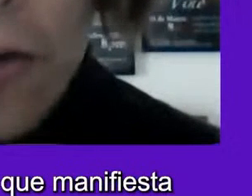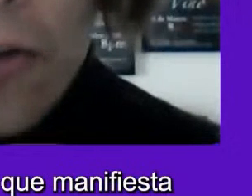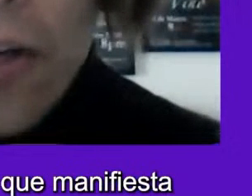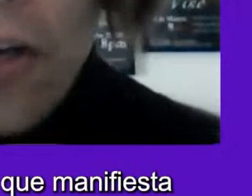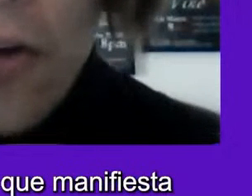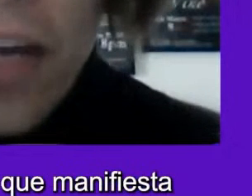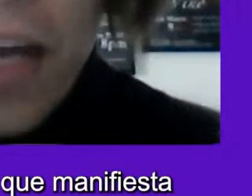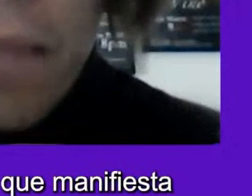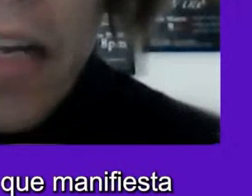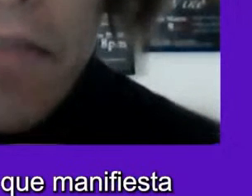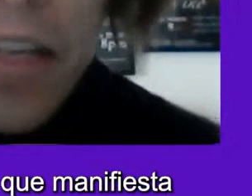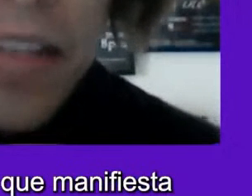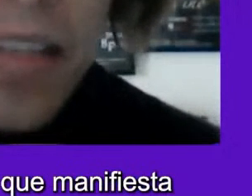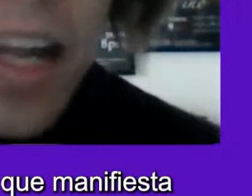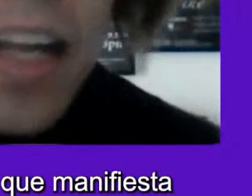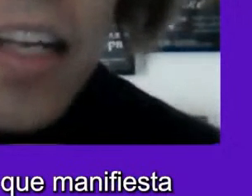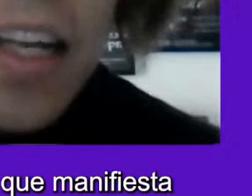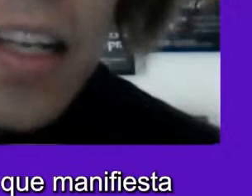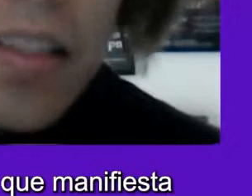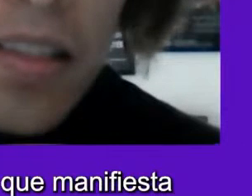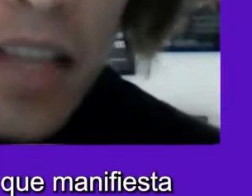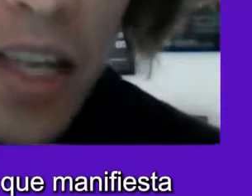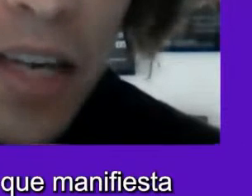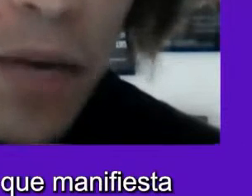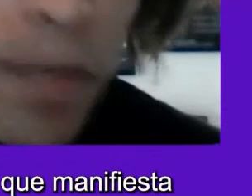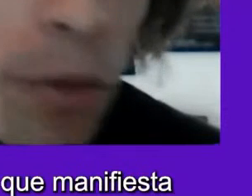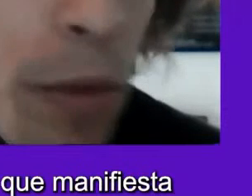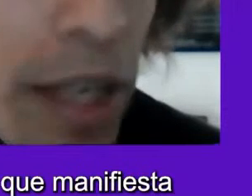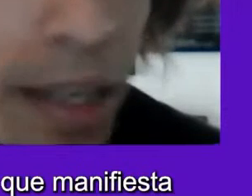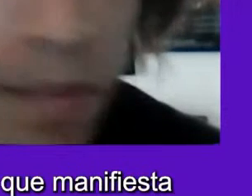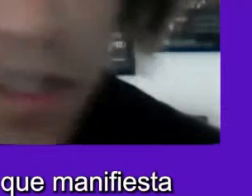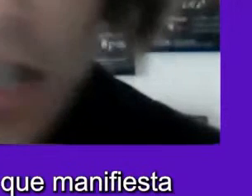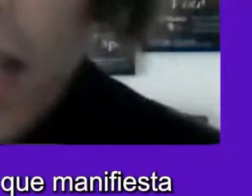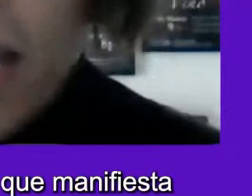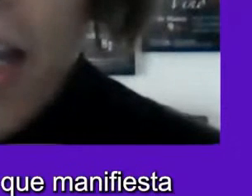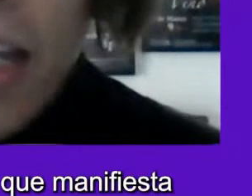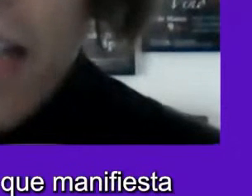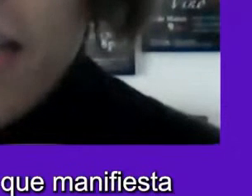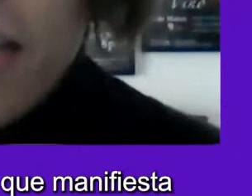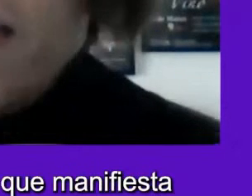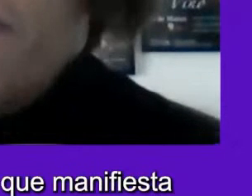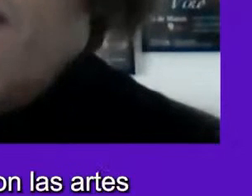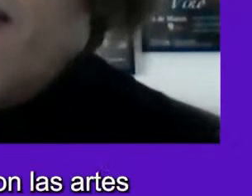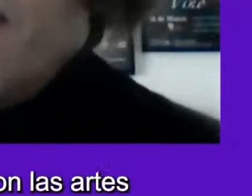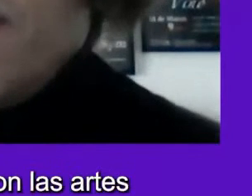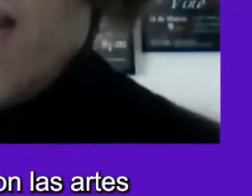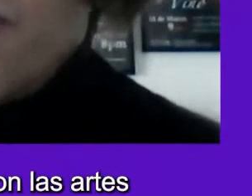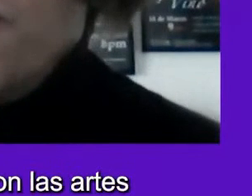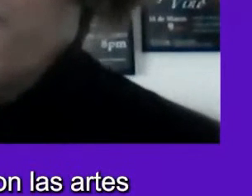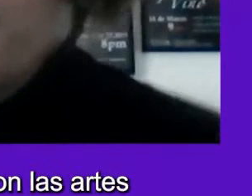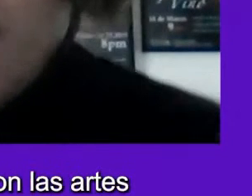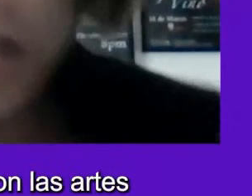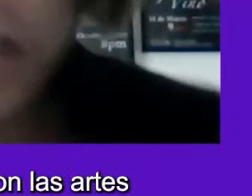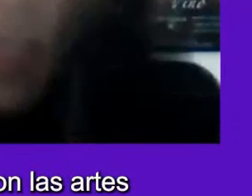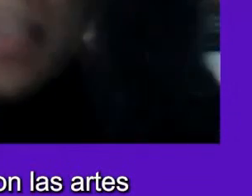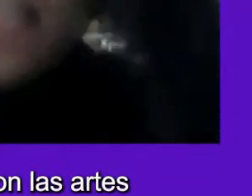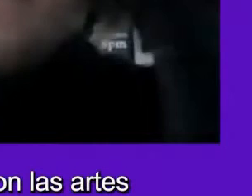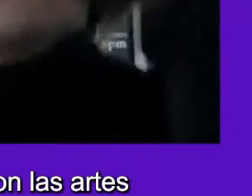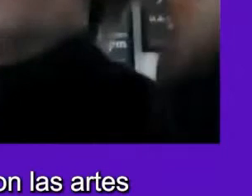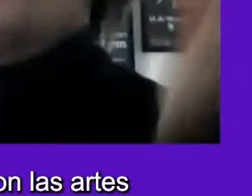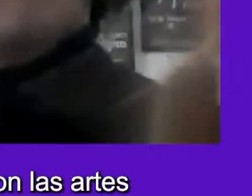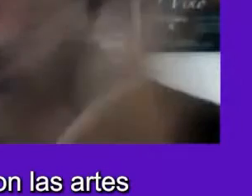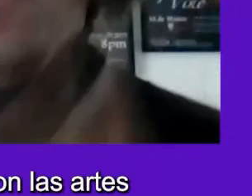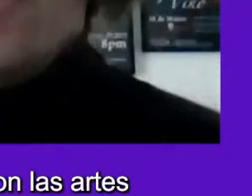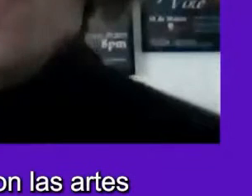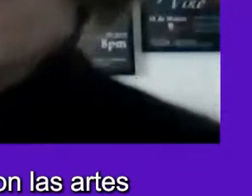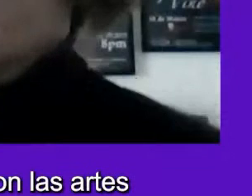ver con lo que manifiesta Raymond Williams, que es esta parte donde la cultura sí es